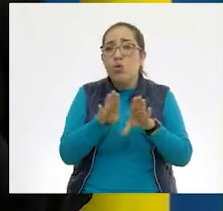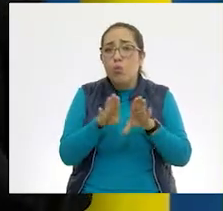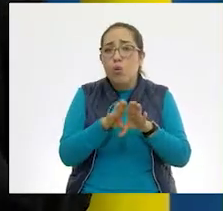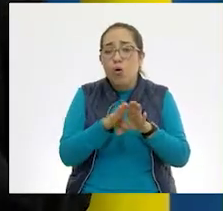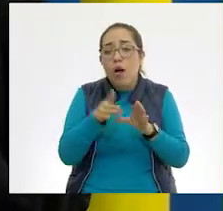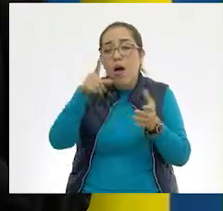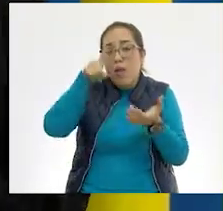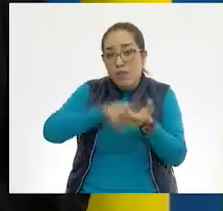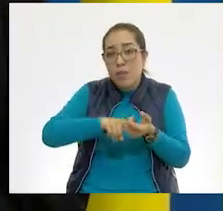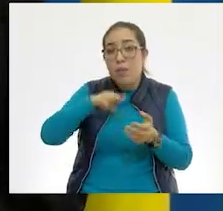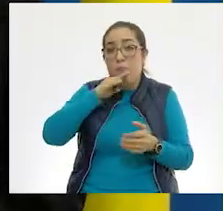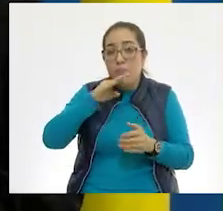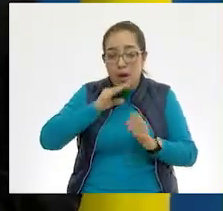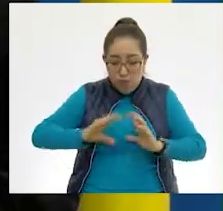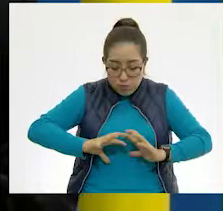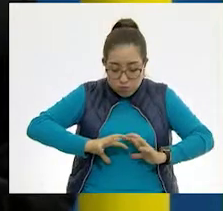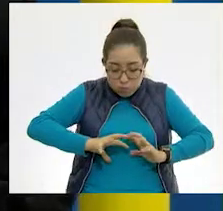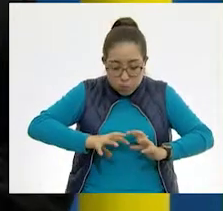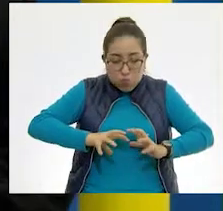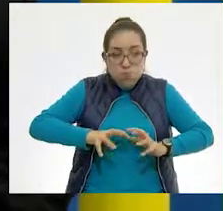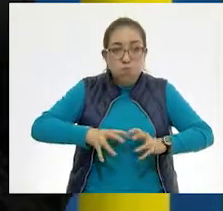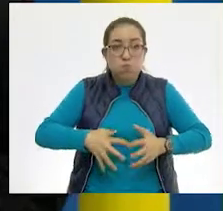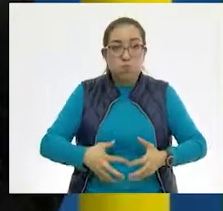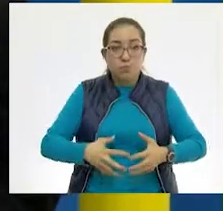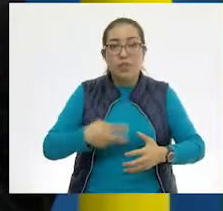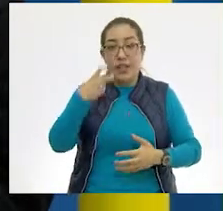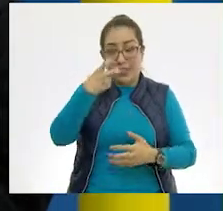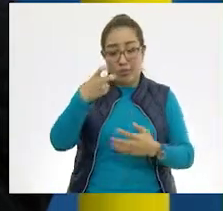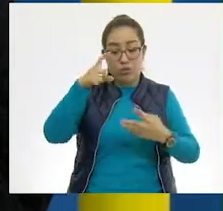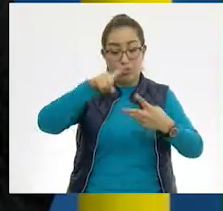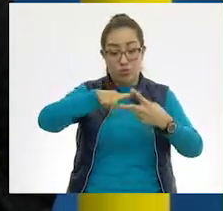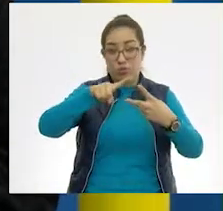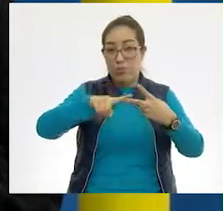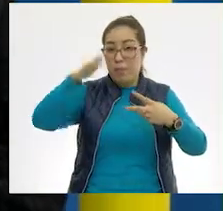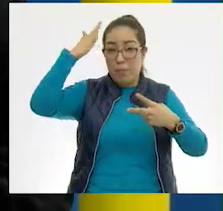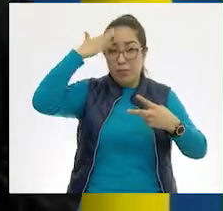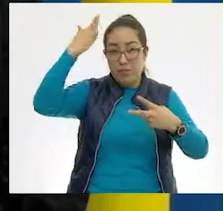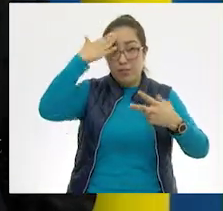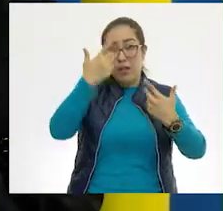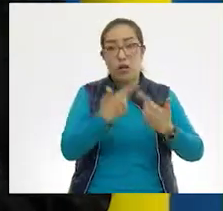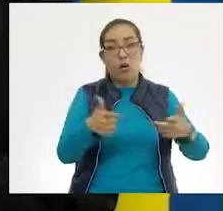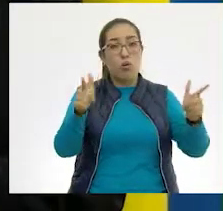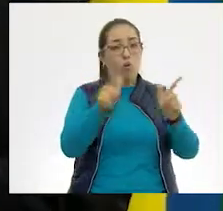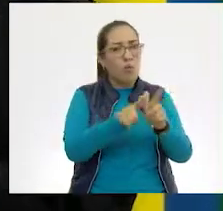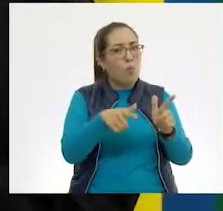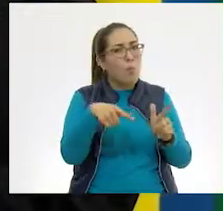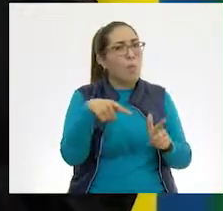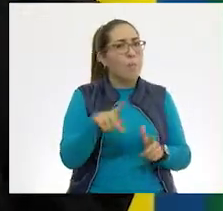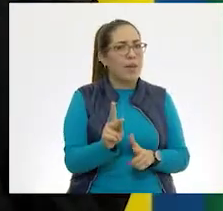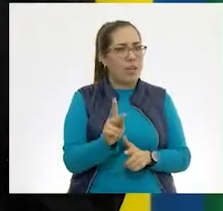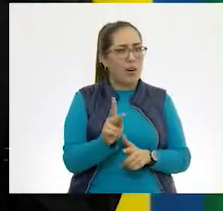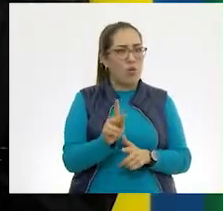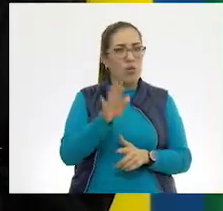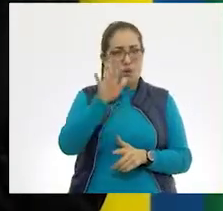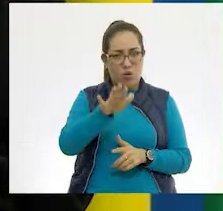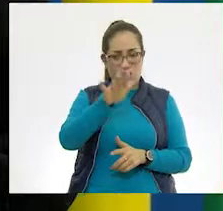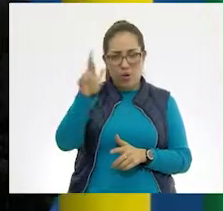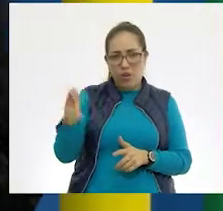cuerpo de la madre. Esos son los 2 grupos principales. Pero,